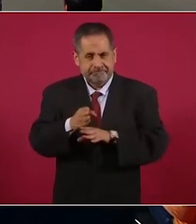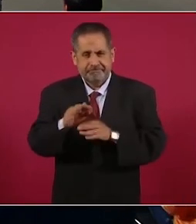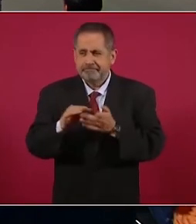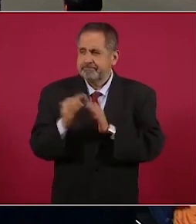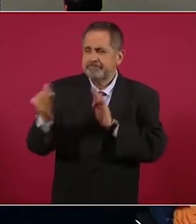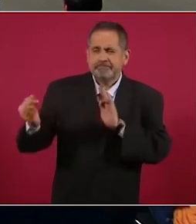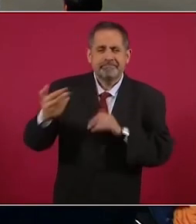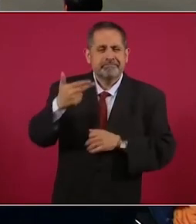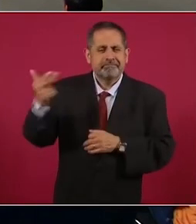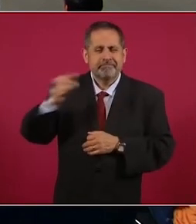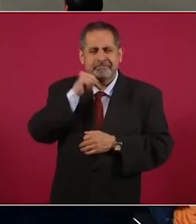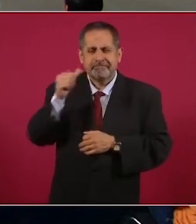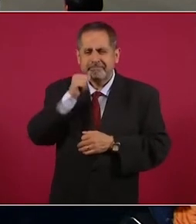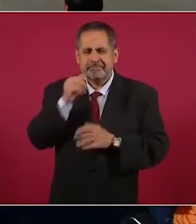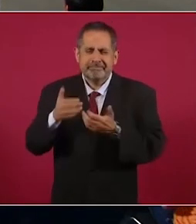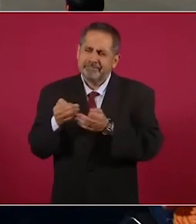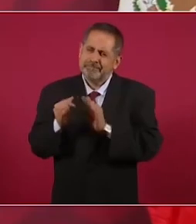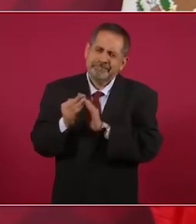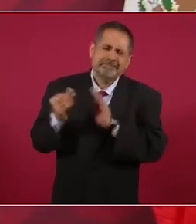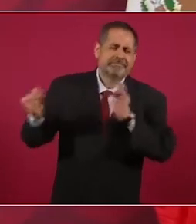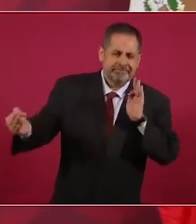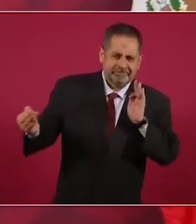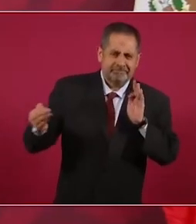cerca de los hoteles.